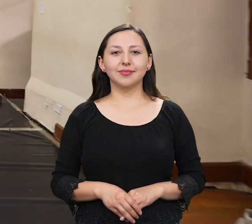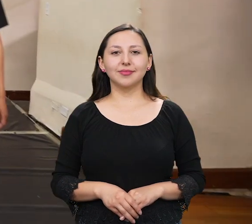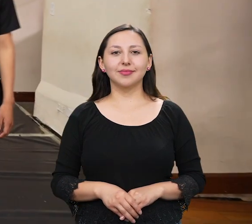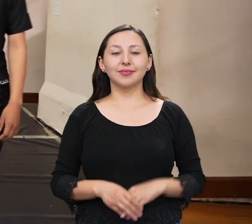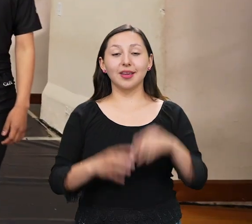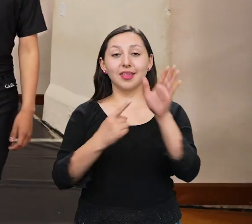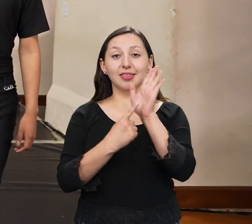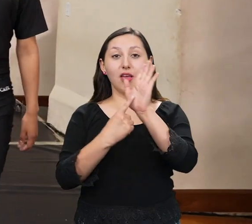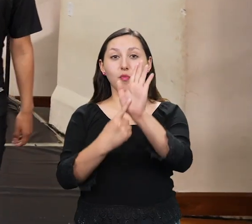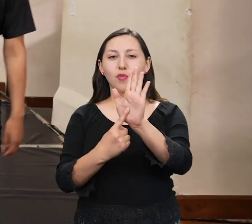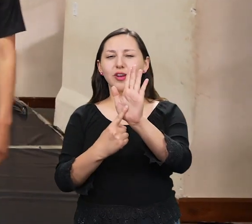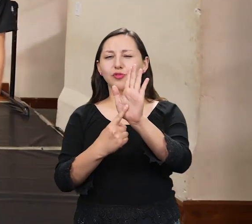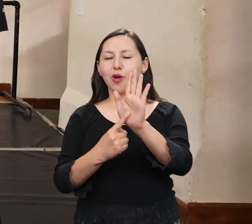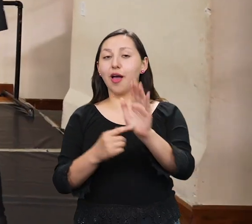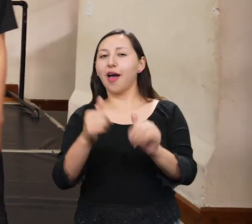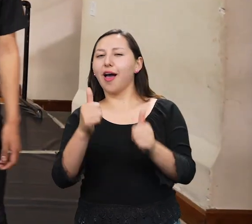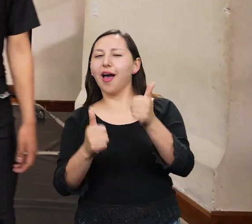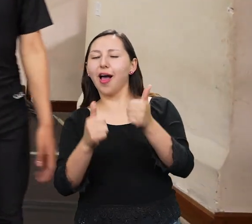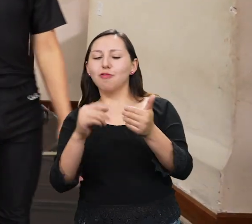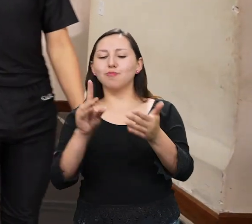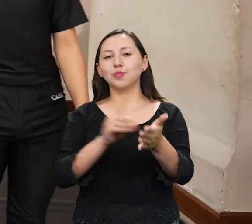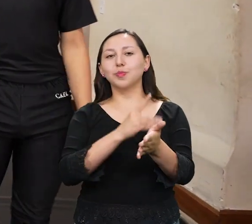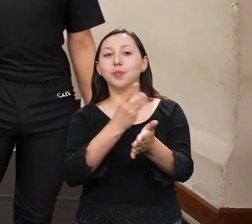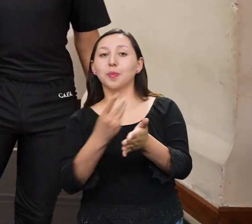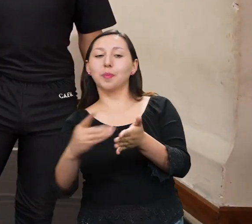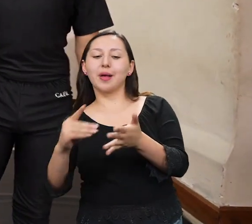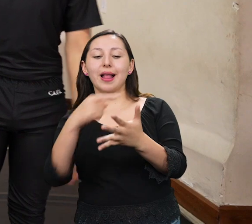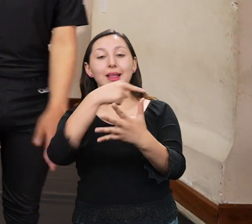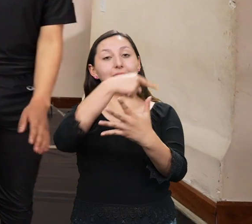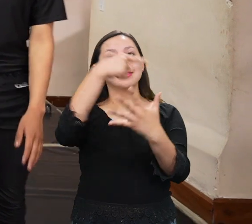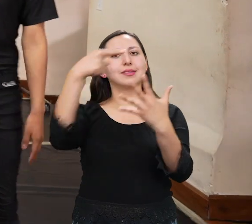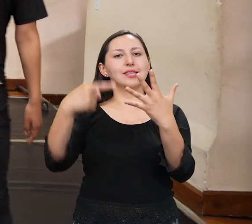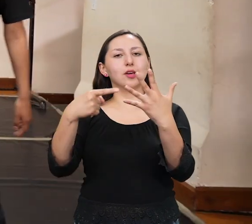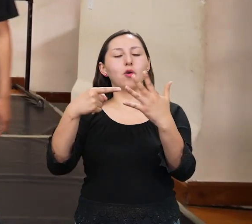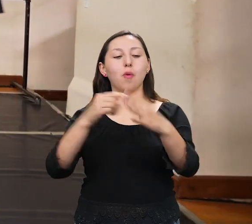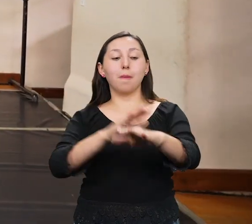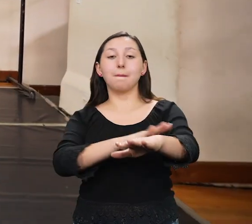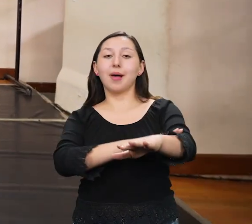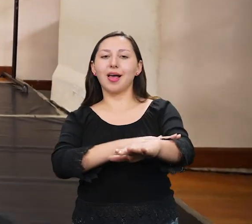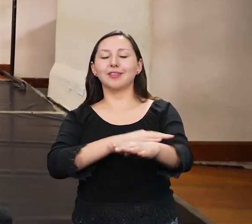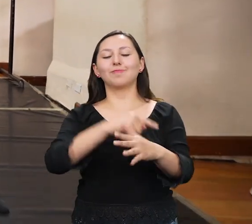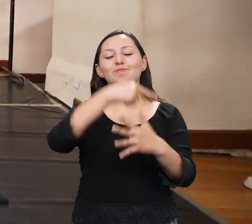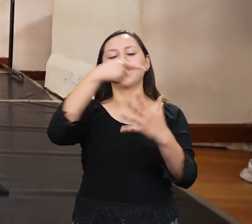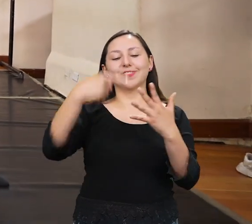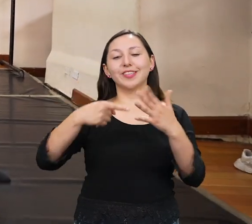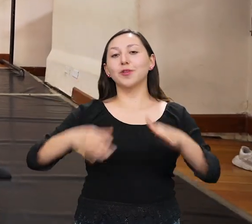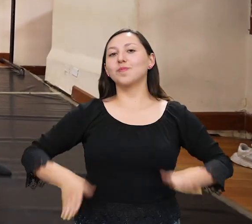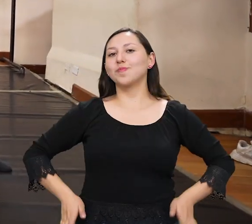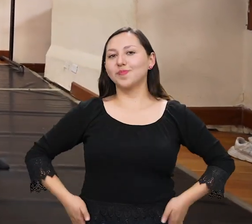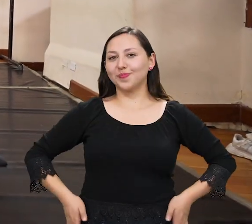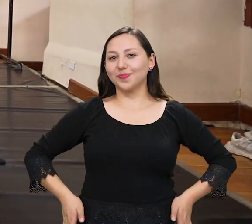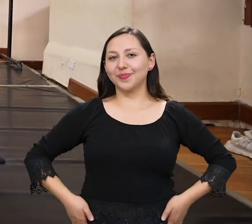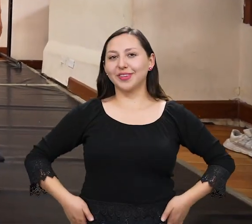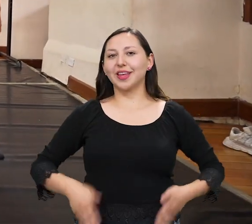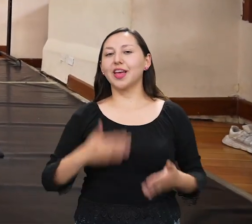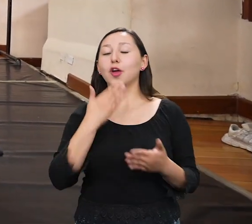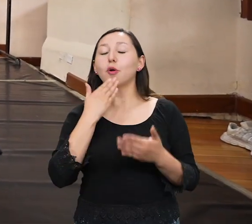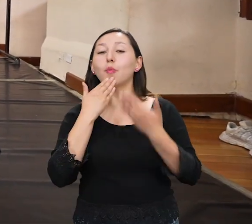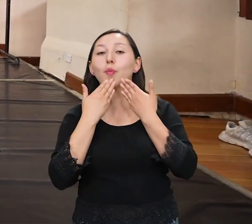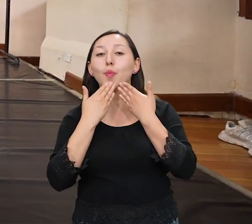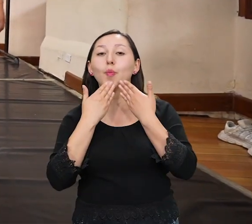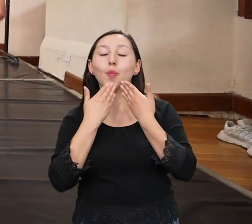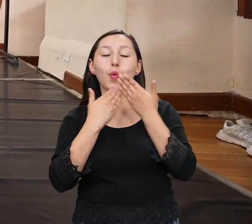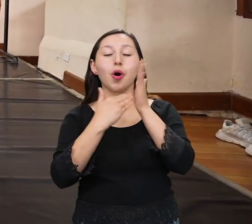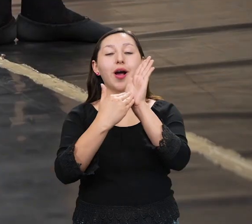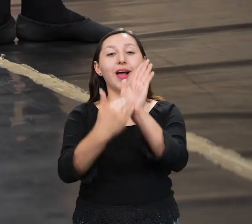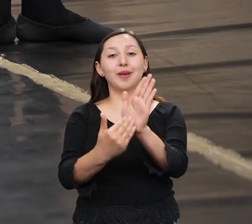Enseñaremos pasos básicos del ballet. Las posiciones básicas son 5 de brazos y 5 de piernas. En las posiciones de piernas encontramos posiciones abiertas,